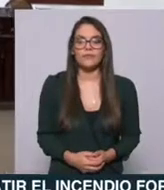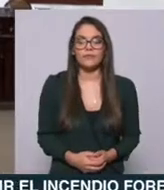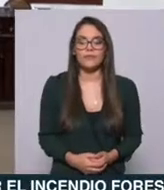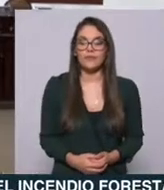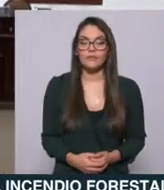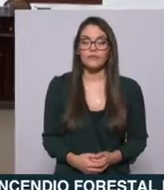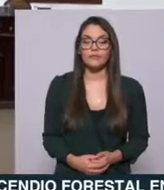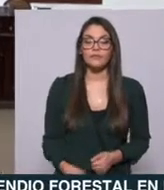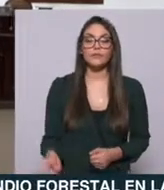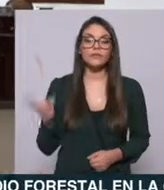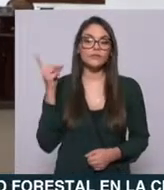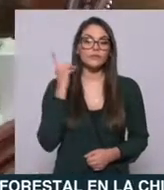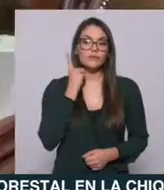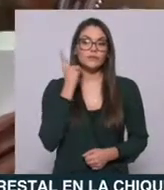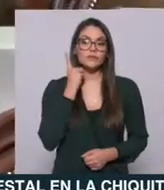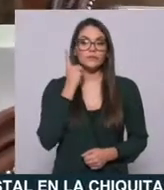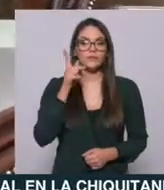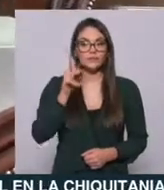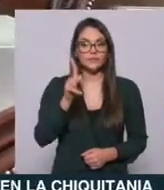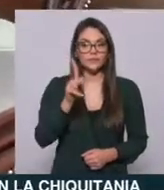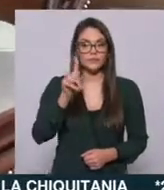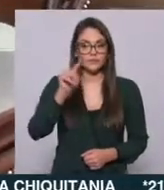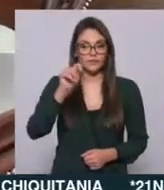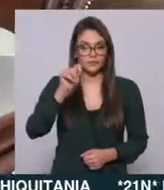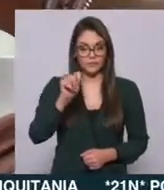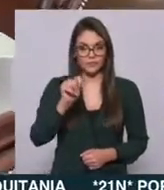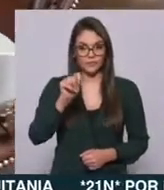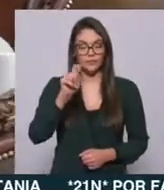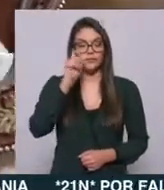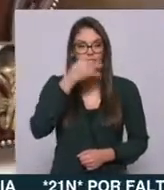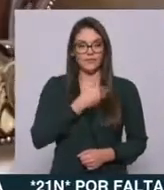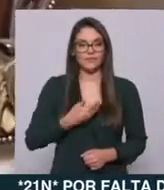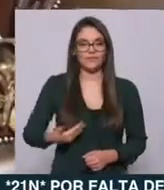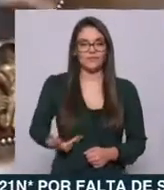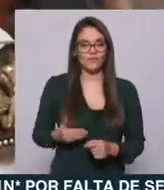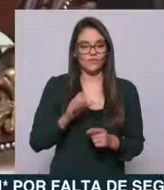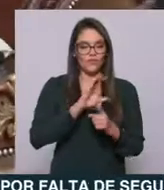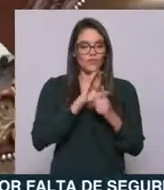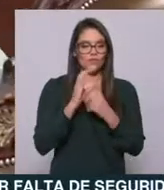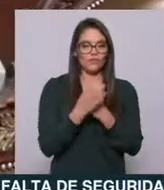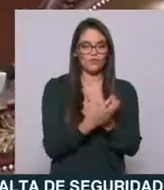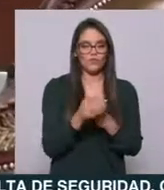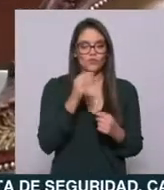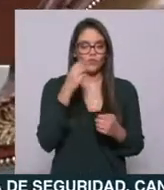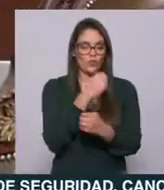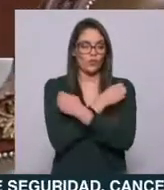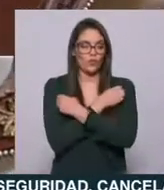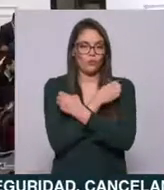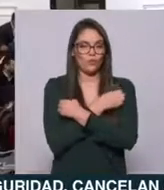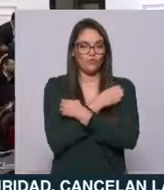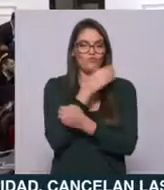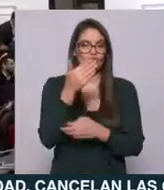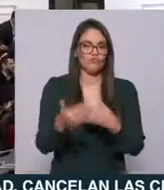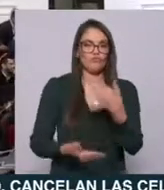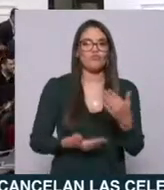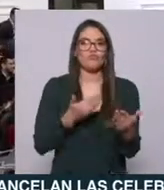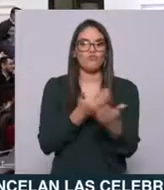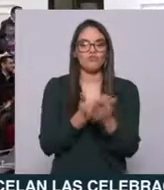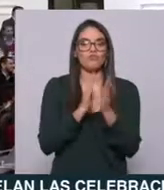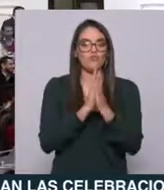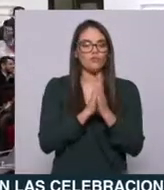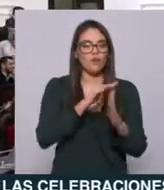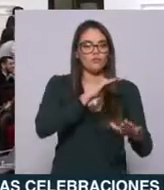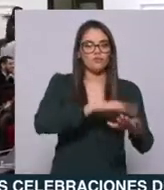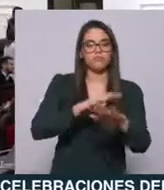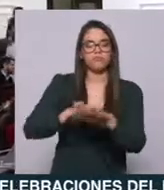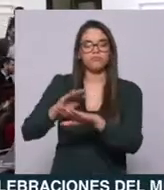La diputada del Partido del Trabajo, Lilia María Sarmiento, presidenta de la Comisión de Educación, presentó un punto de acuerdo en el que exhorta a diferentes dependencias